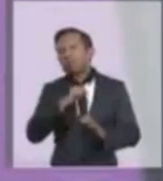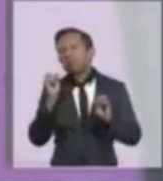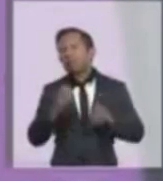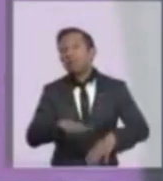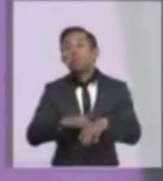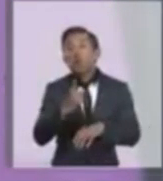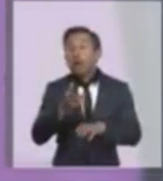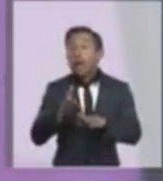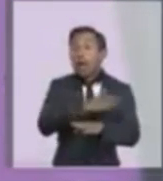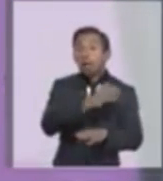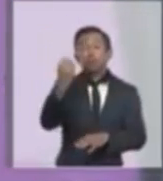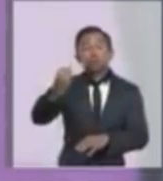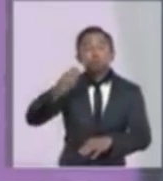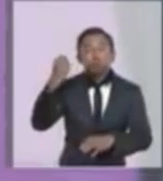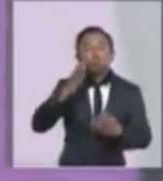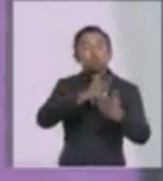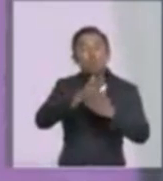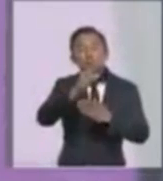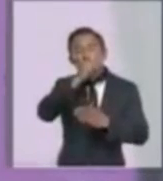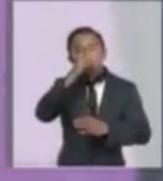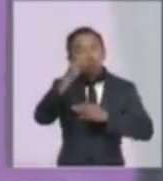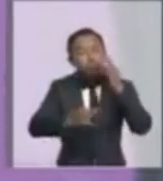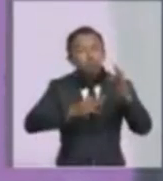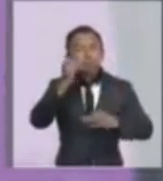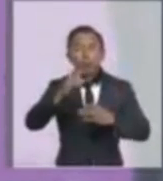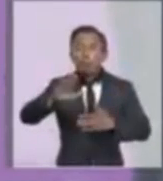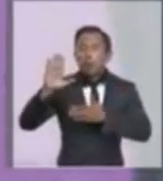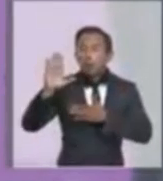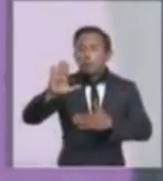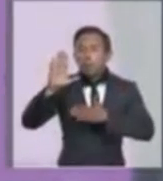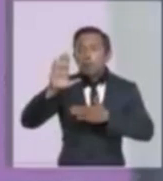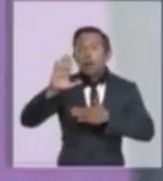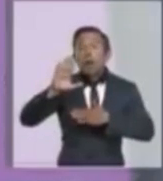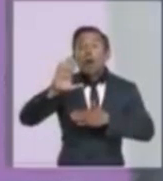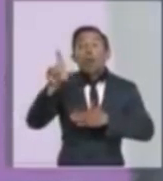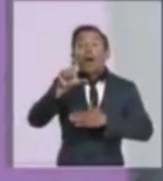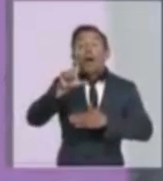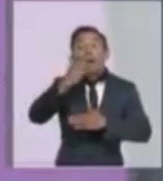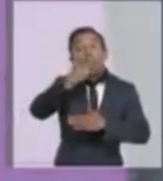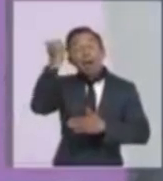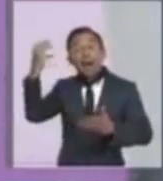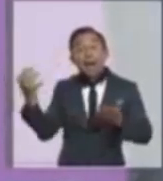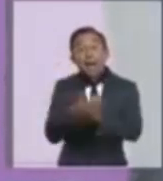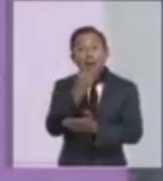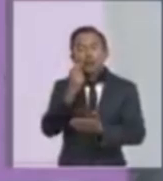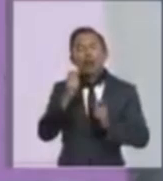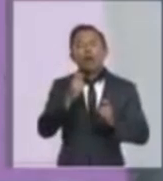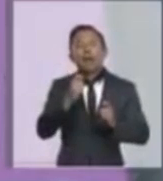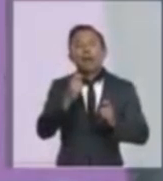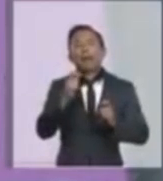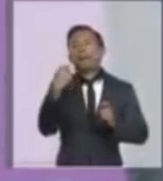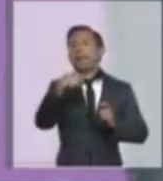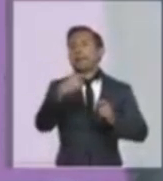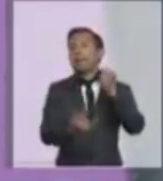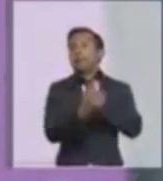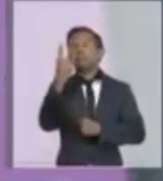Los ciudadanos les creen y cuando son gobierno simplemente no cumplen. Es momento de rendir cuentas. Para todos, iniciando